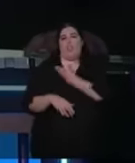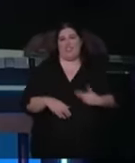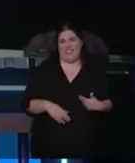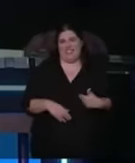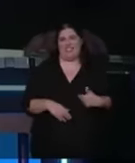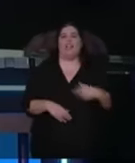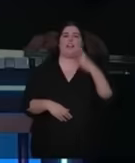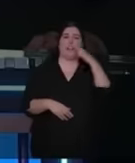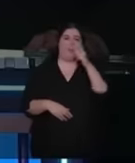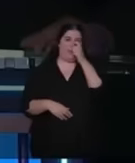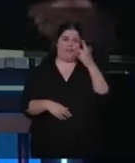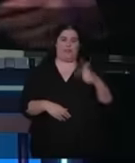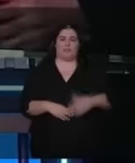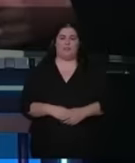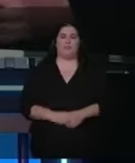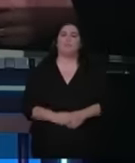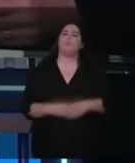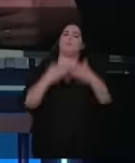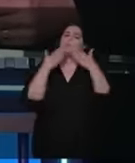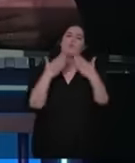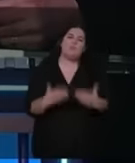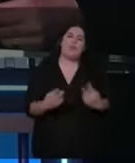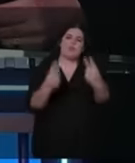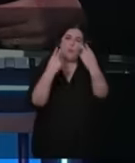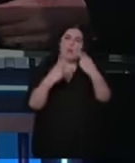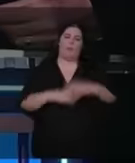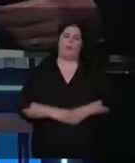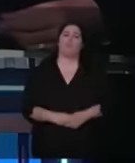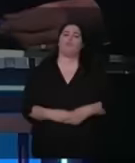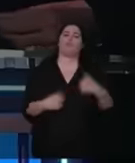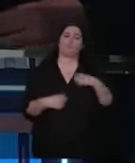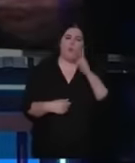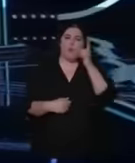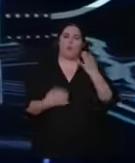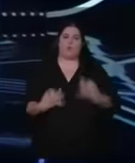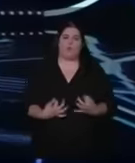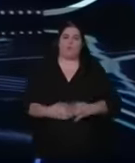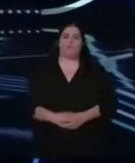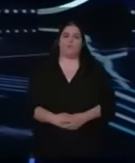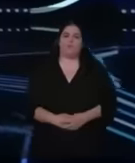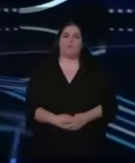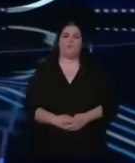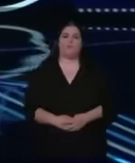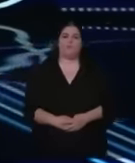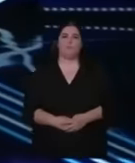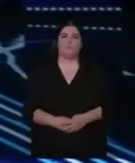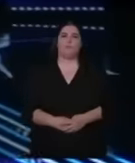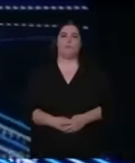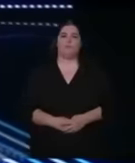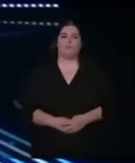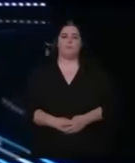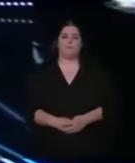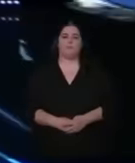Presidenciales 2023. Muchísimas gracias por acompañarnos. Ha sido un placer.